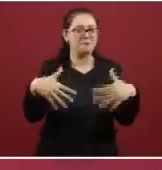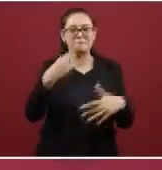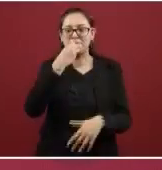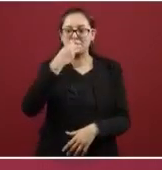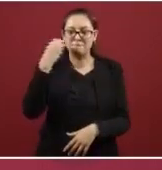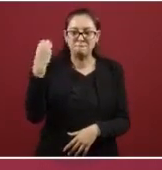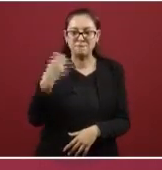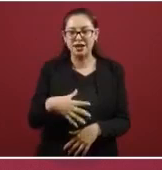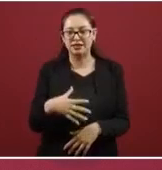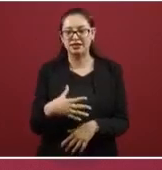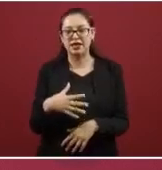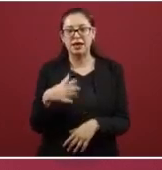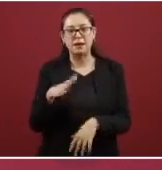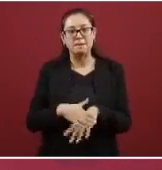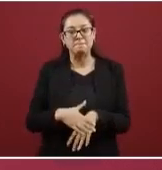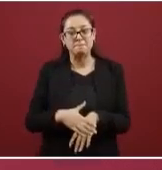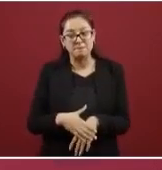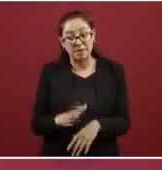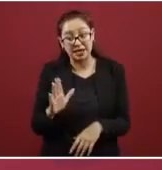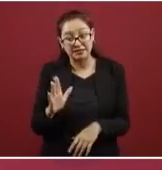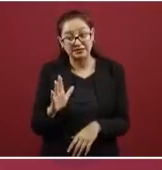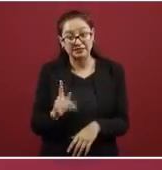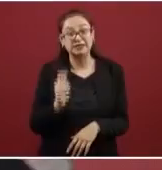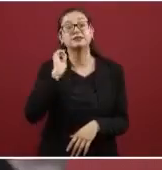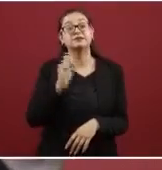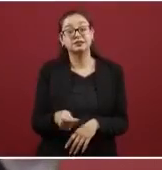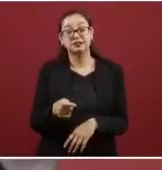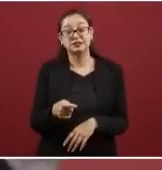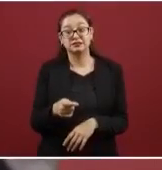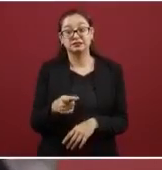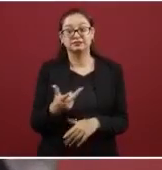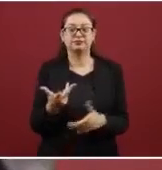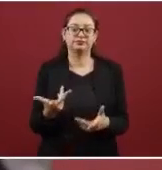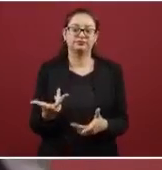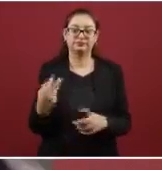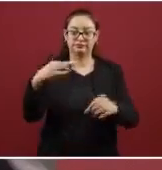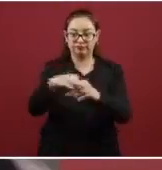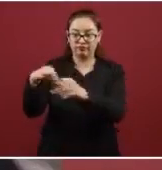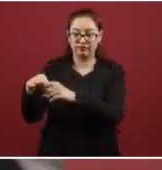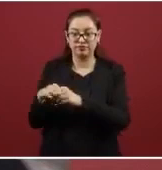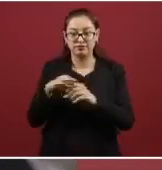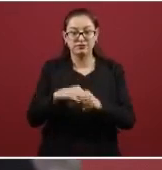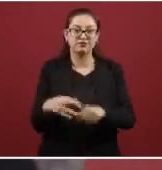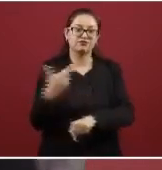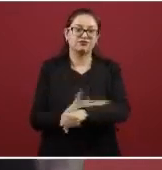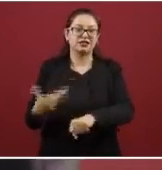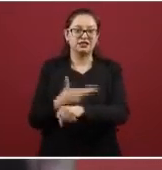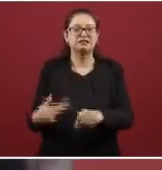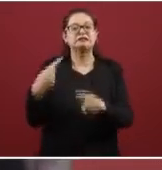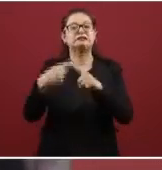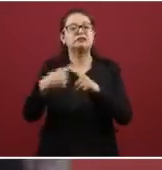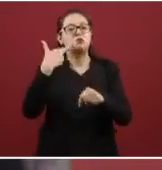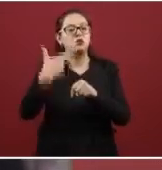más, que estas elecciones las organizara el Instituto